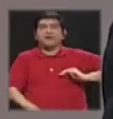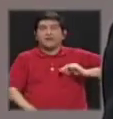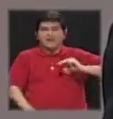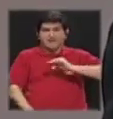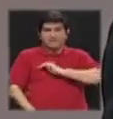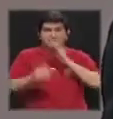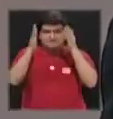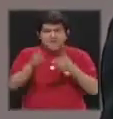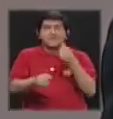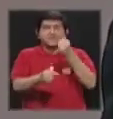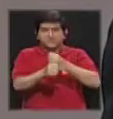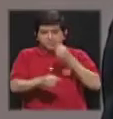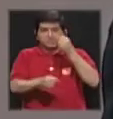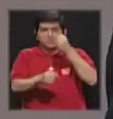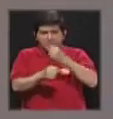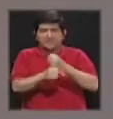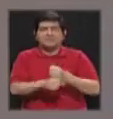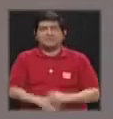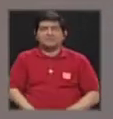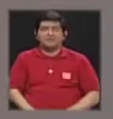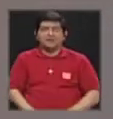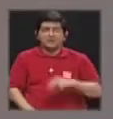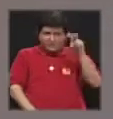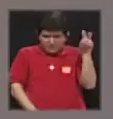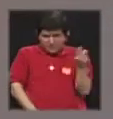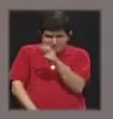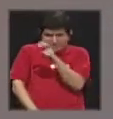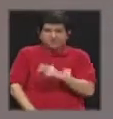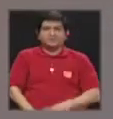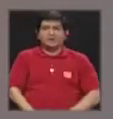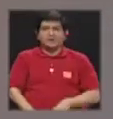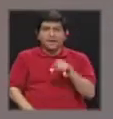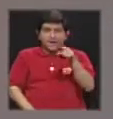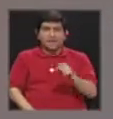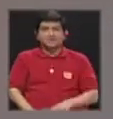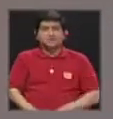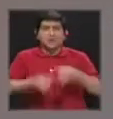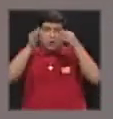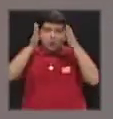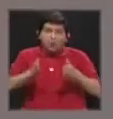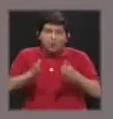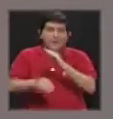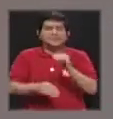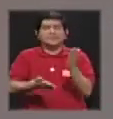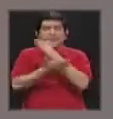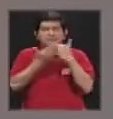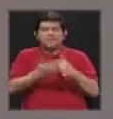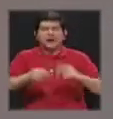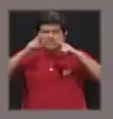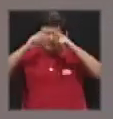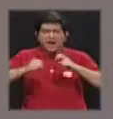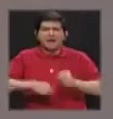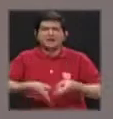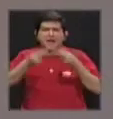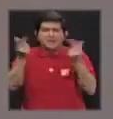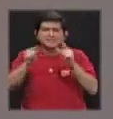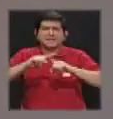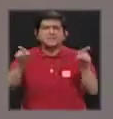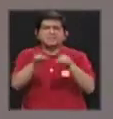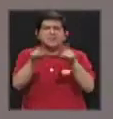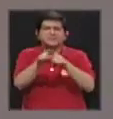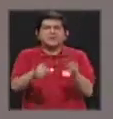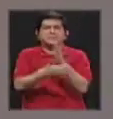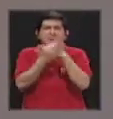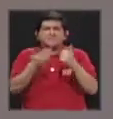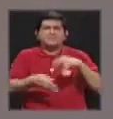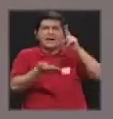el ministro de Obras Públicas y Transportes, ¿verdad? Una institución que es juez y parte porque la ponen a revisar los costos, pero además le dan